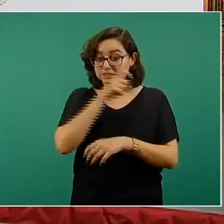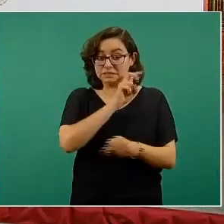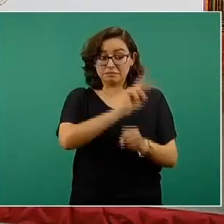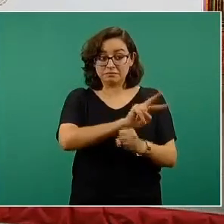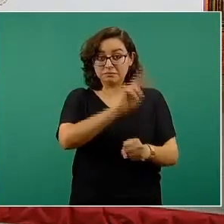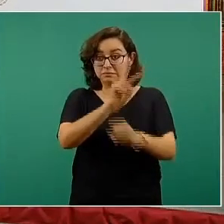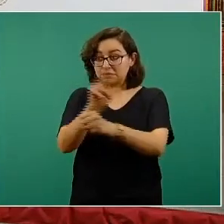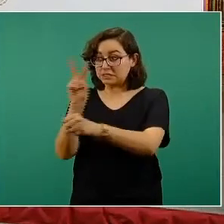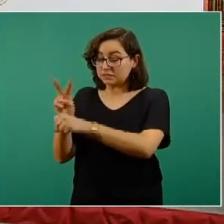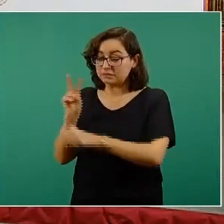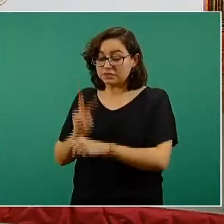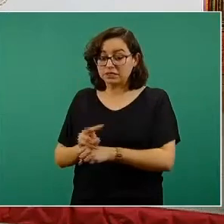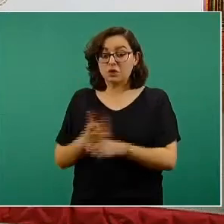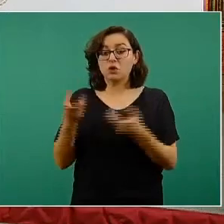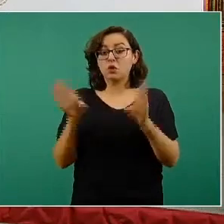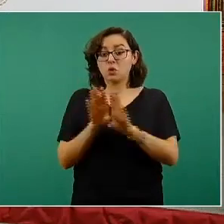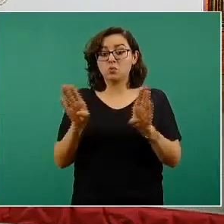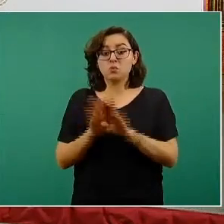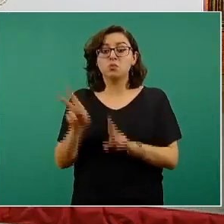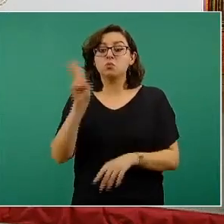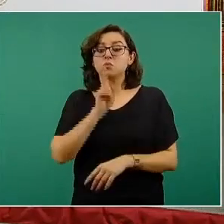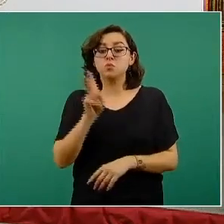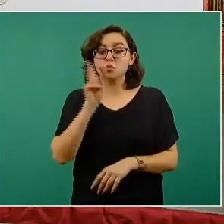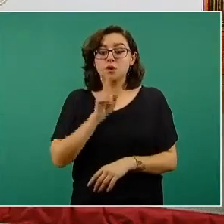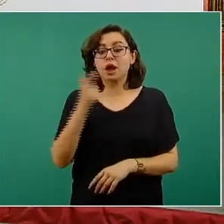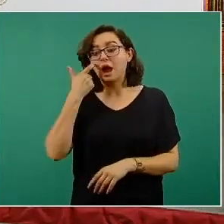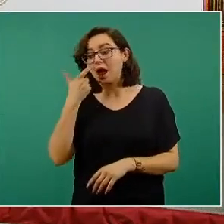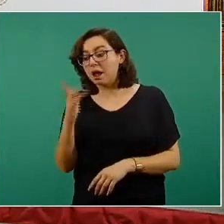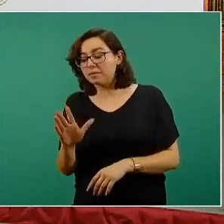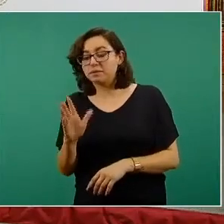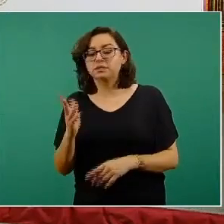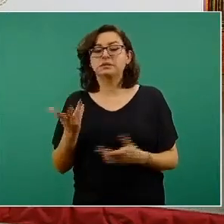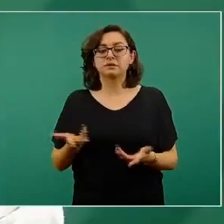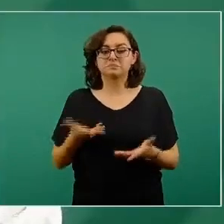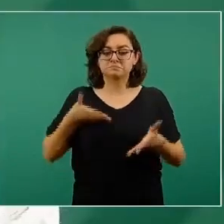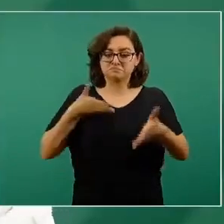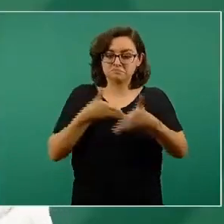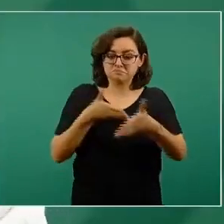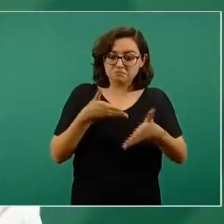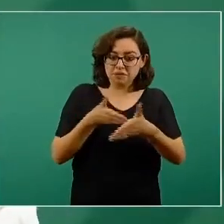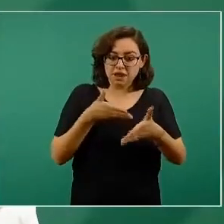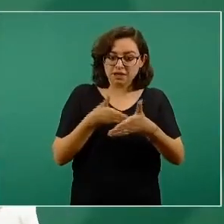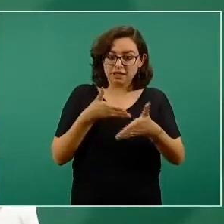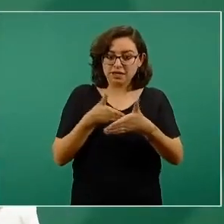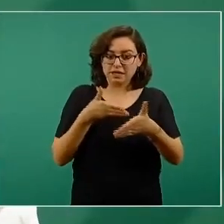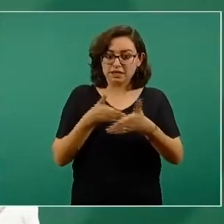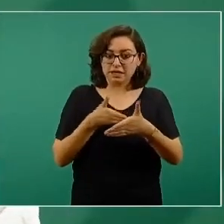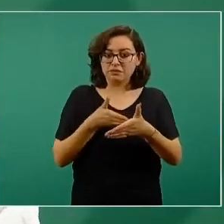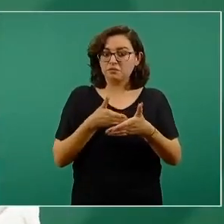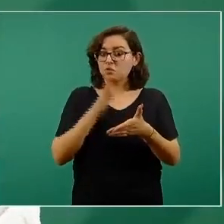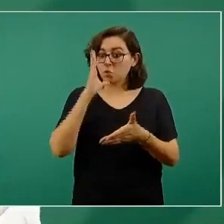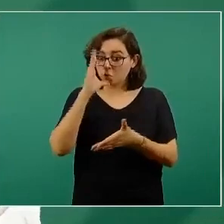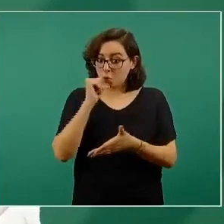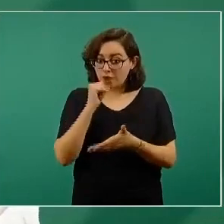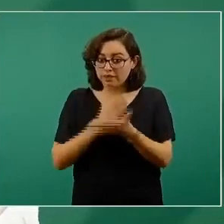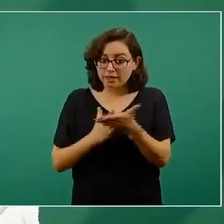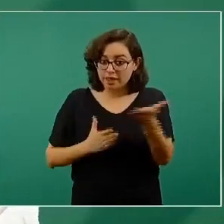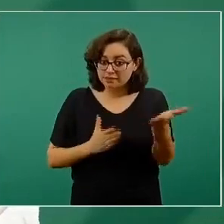verificación y también de realización de pruebas y que puede poner una barrera de acceso